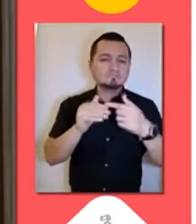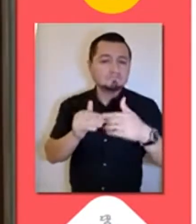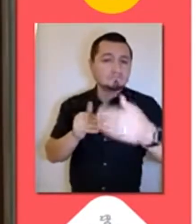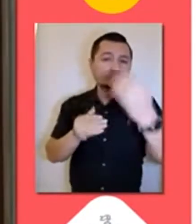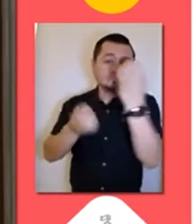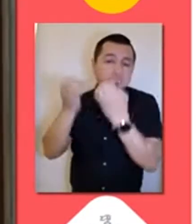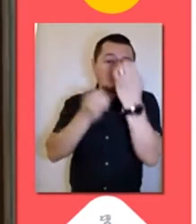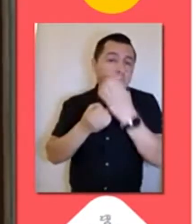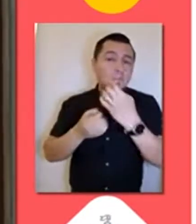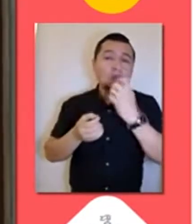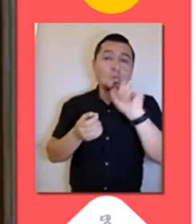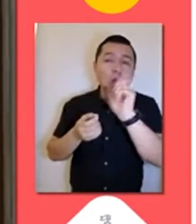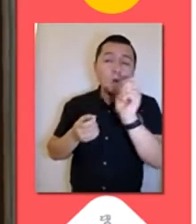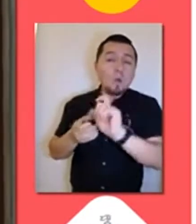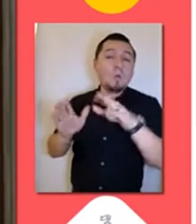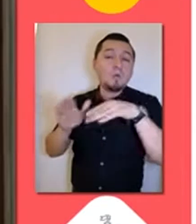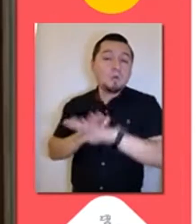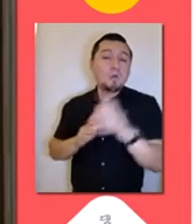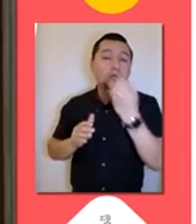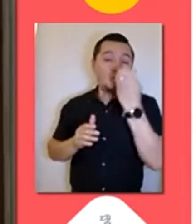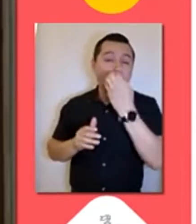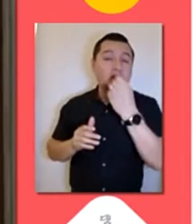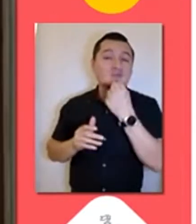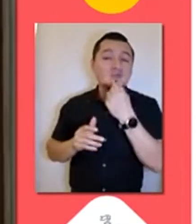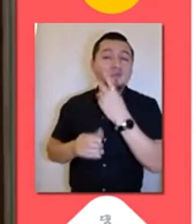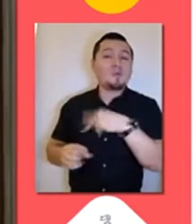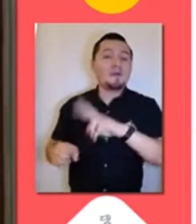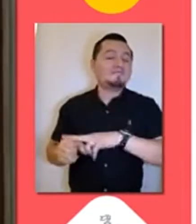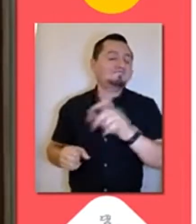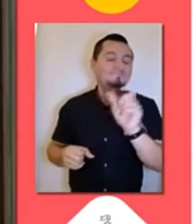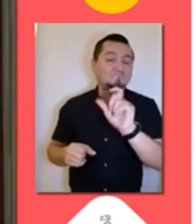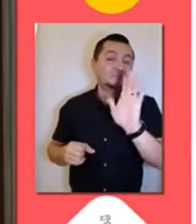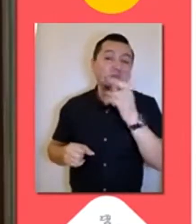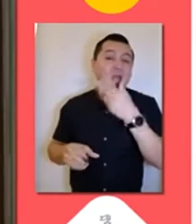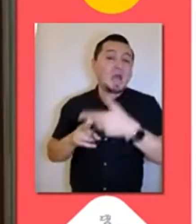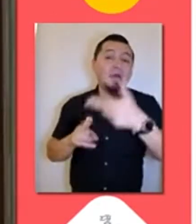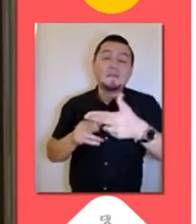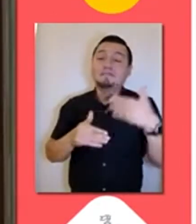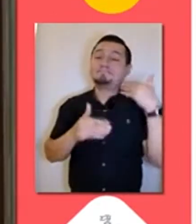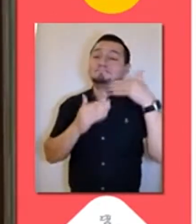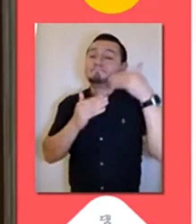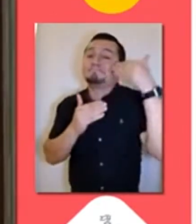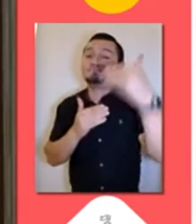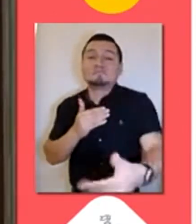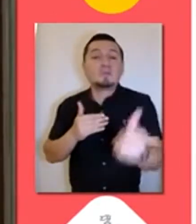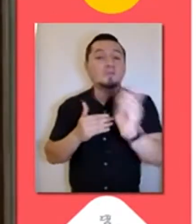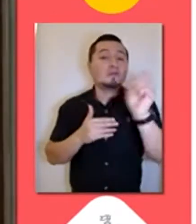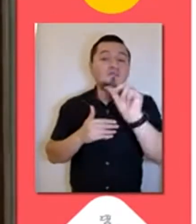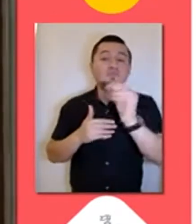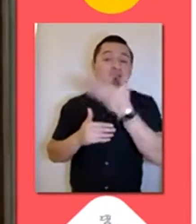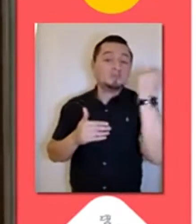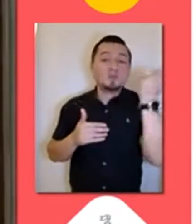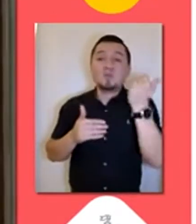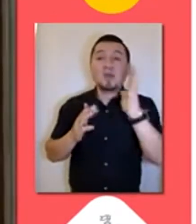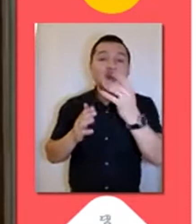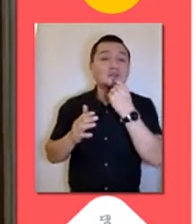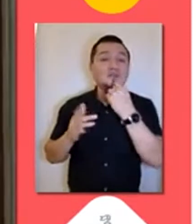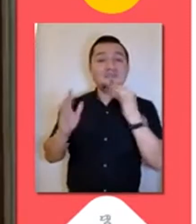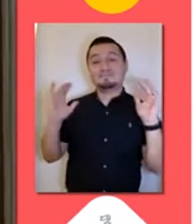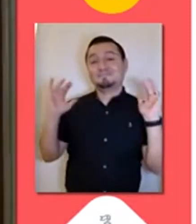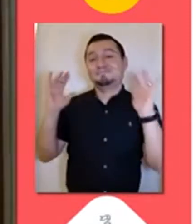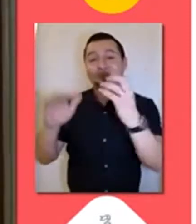precisamente este modelo el que nos indique cuándo se puede regresar y con qué protocolos a clases presenciales. Por lo